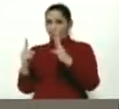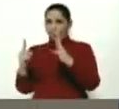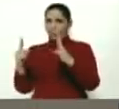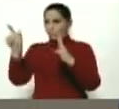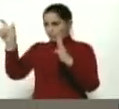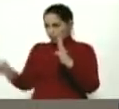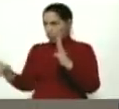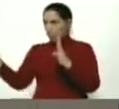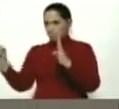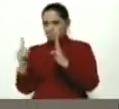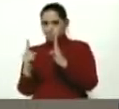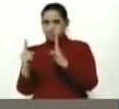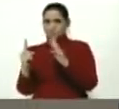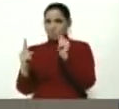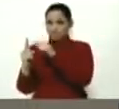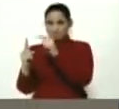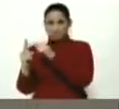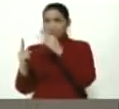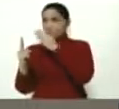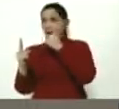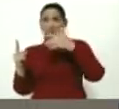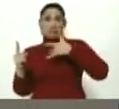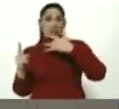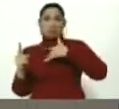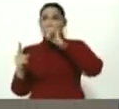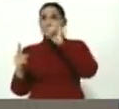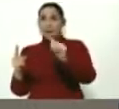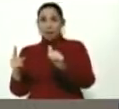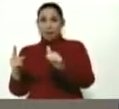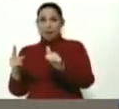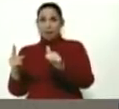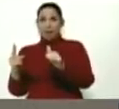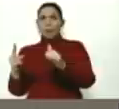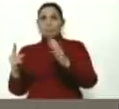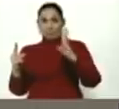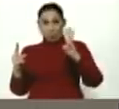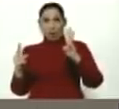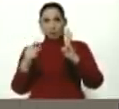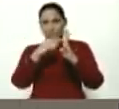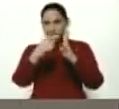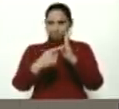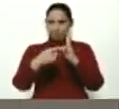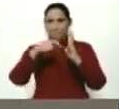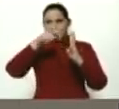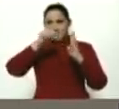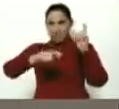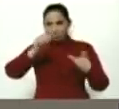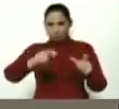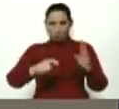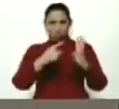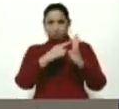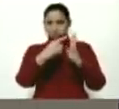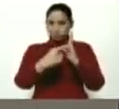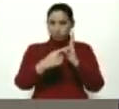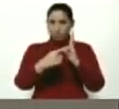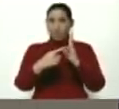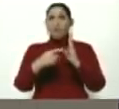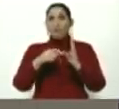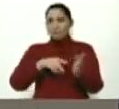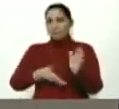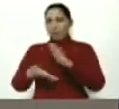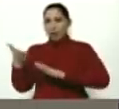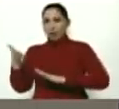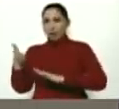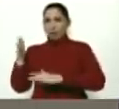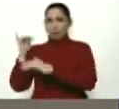COVID-19 asintomática en una fiesta. El relajamiento de las medidas de distanciamiento